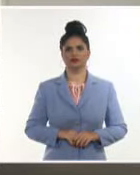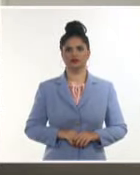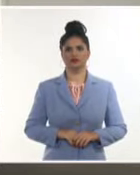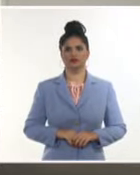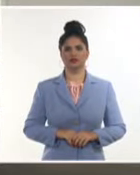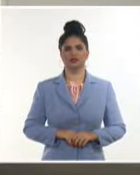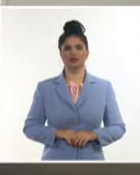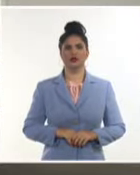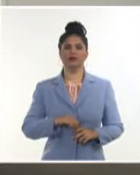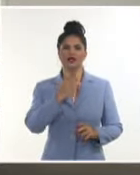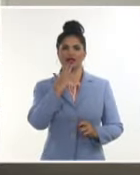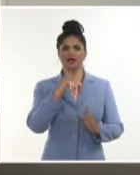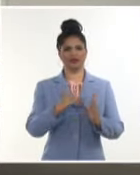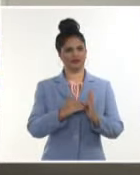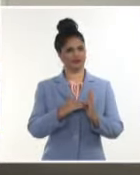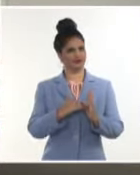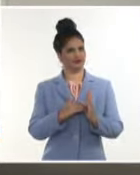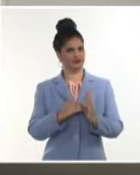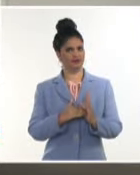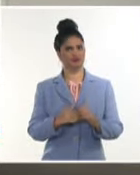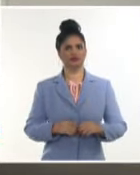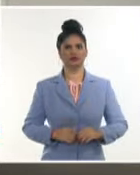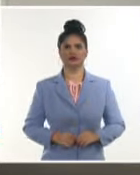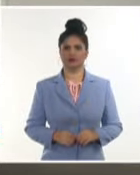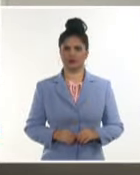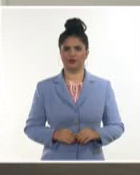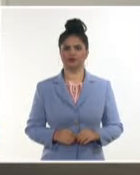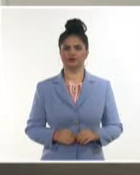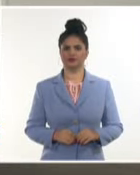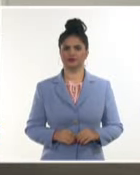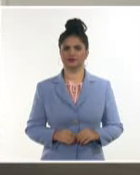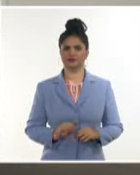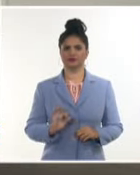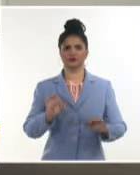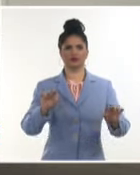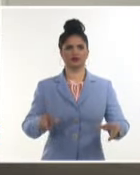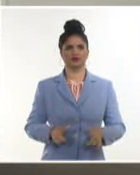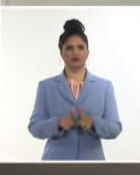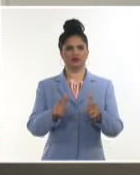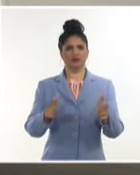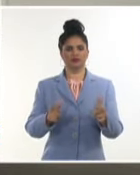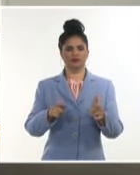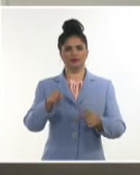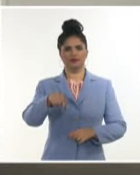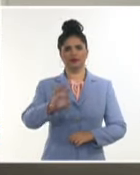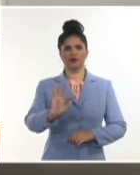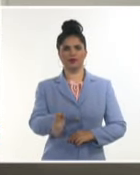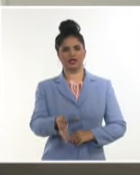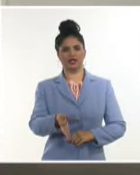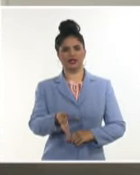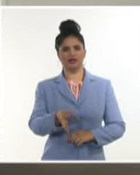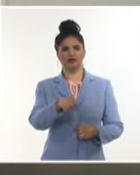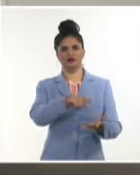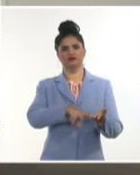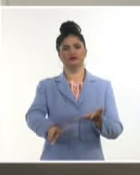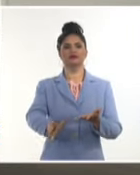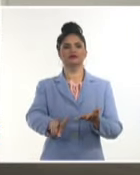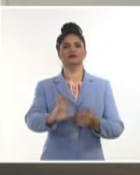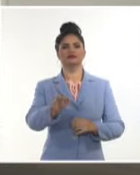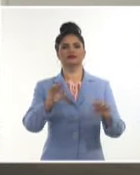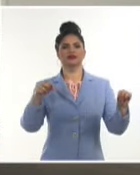Muy buenas tardes. El pueblo yumurino continúa festejando el triunfo de su equipo en la Liga Élite, mientras la provincia ya se prepara para recibir la Serie de